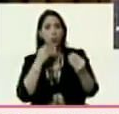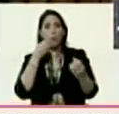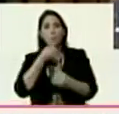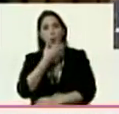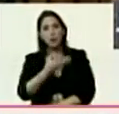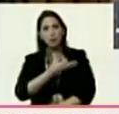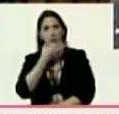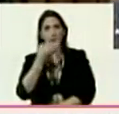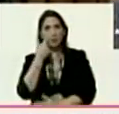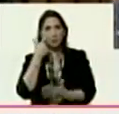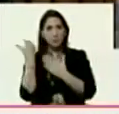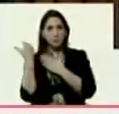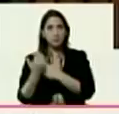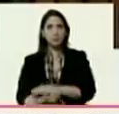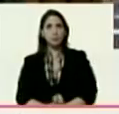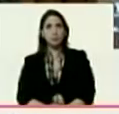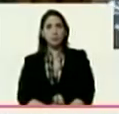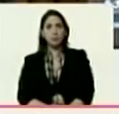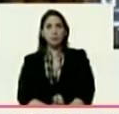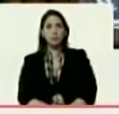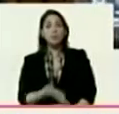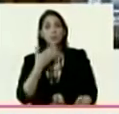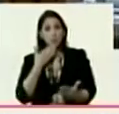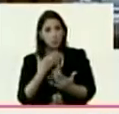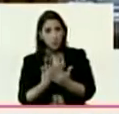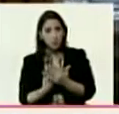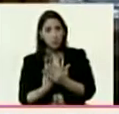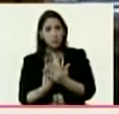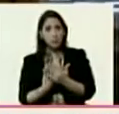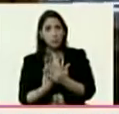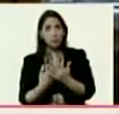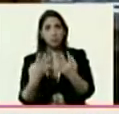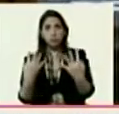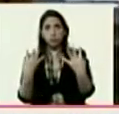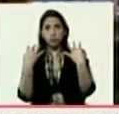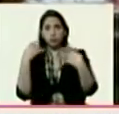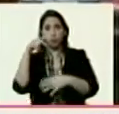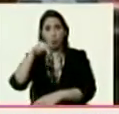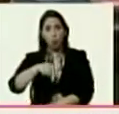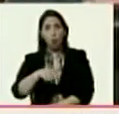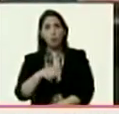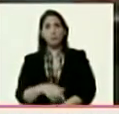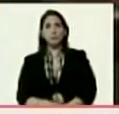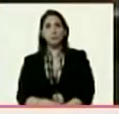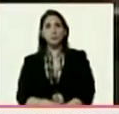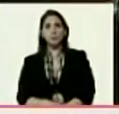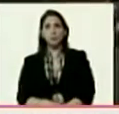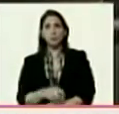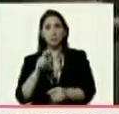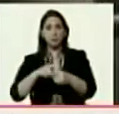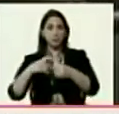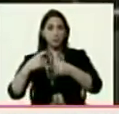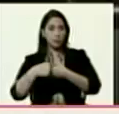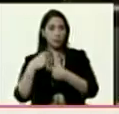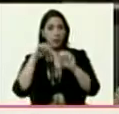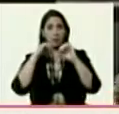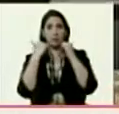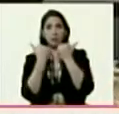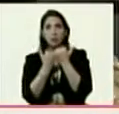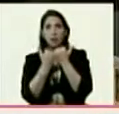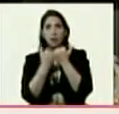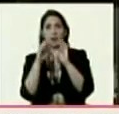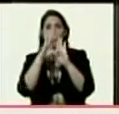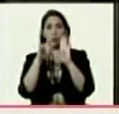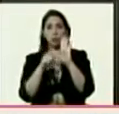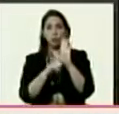tardes. Muchas gracias por su presencia el día de hoy. Se retiran los miembros de la Sala Constitucional del Tribunal Supremo de